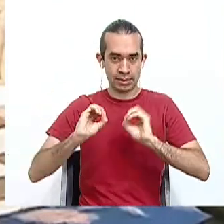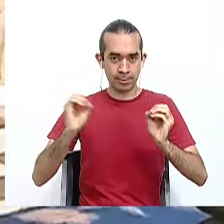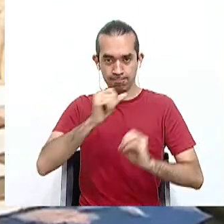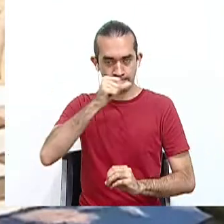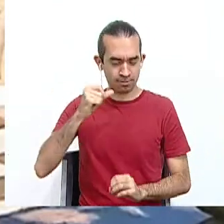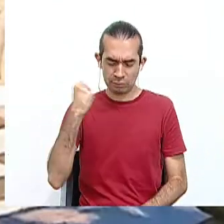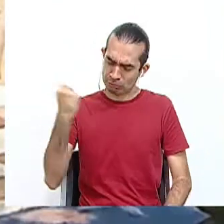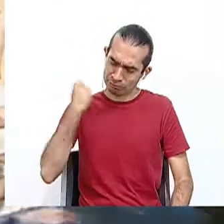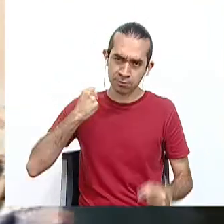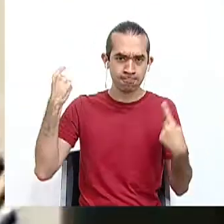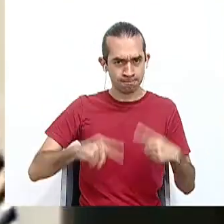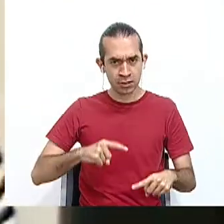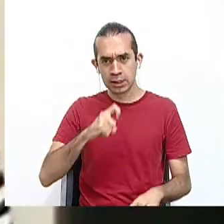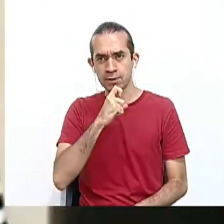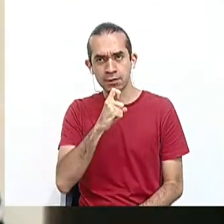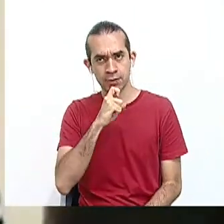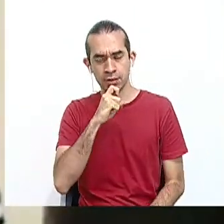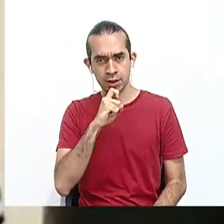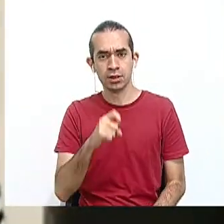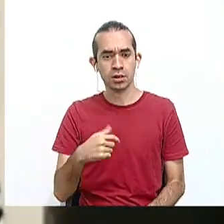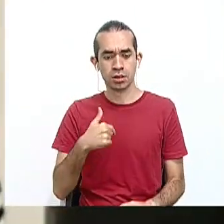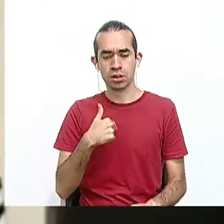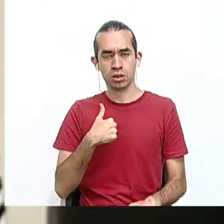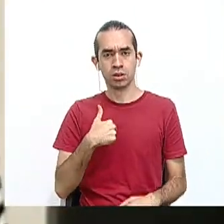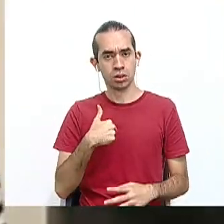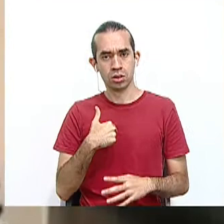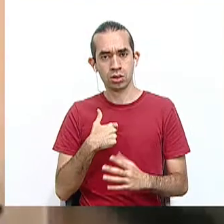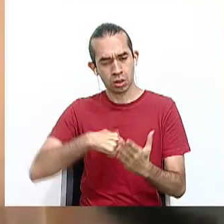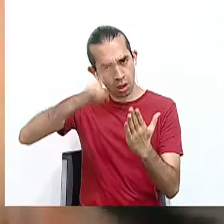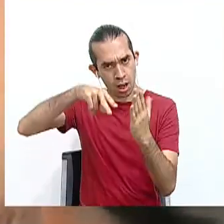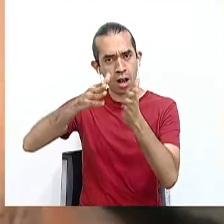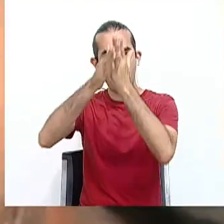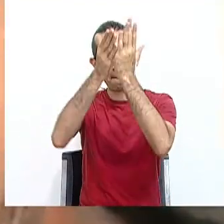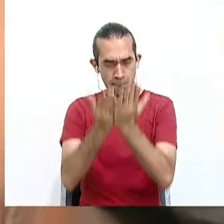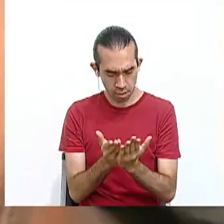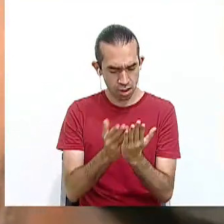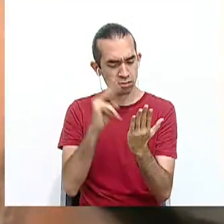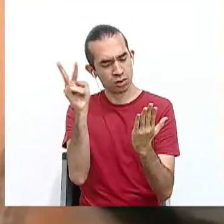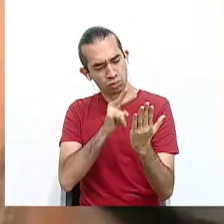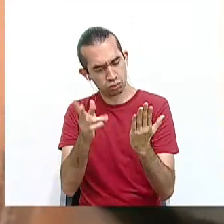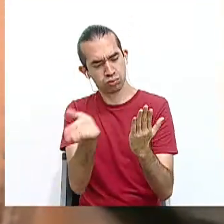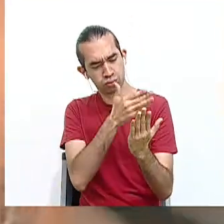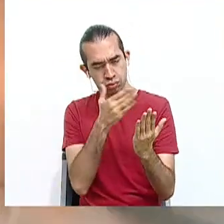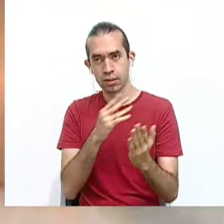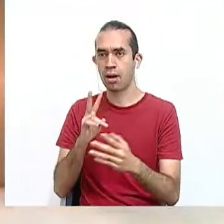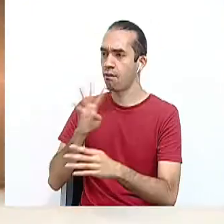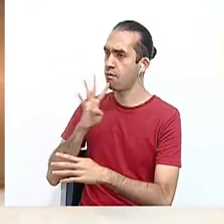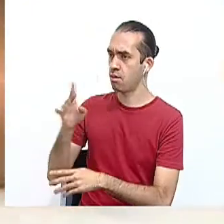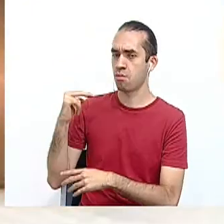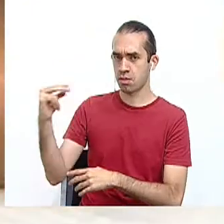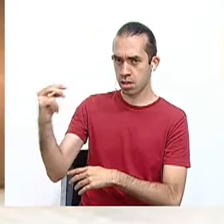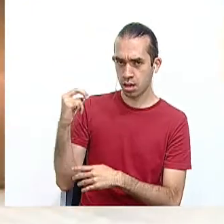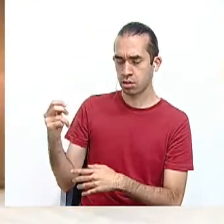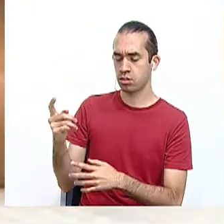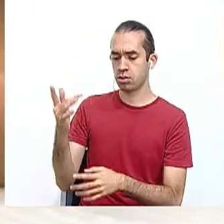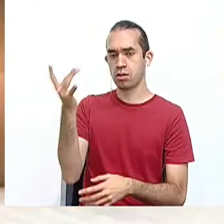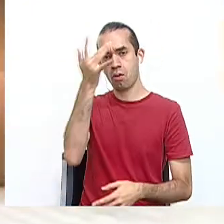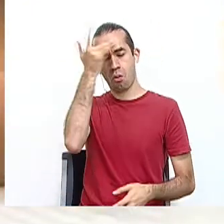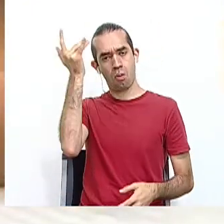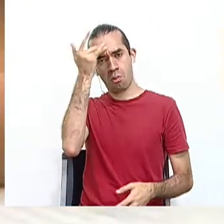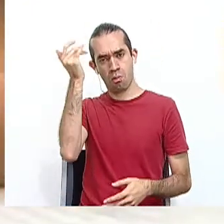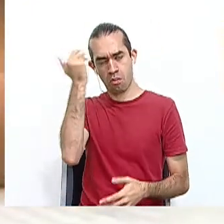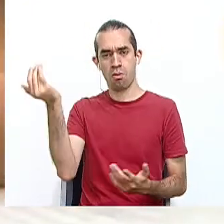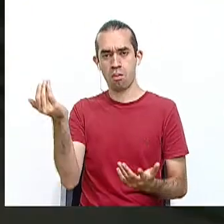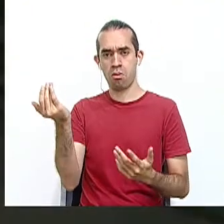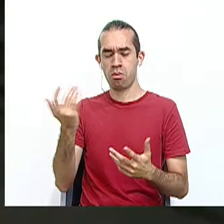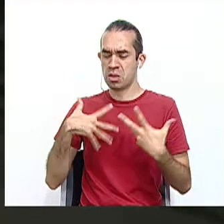fuertes, momentos difíciles, ¿verdad? En los cuales he tenido que ponerme a leer palabras o ponerme a hablar con uno de mis compañeros para poder olvidar lo